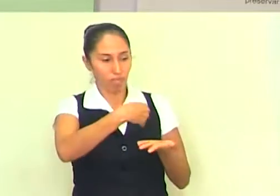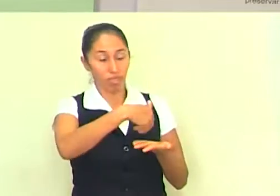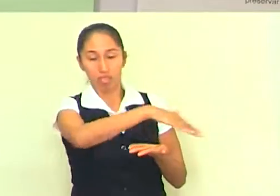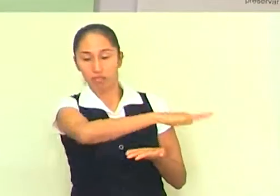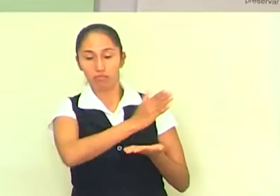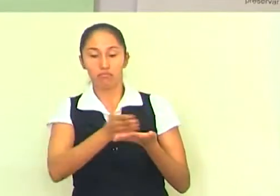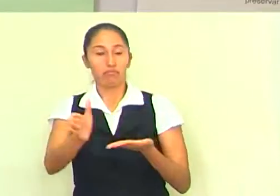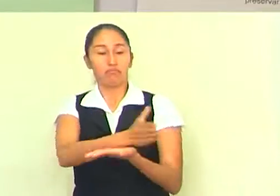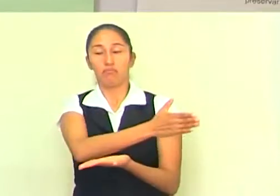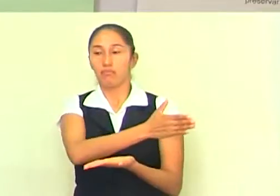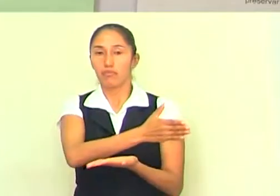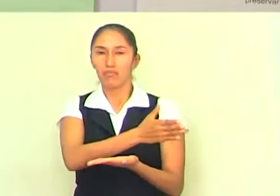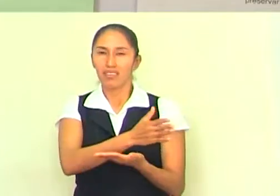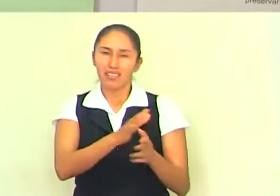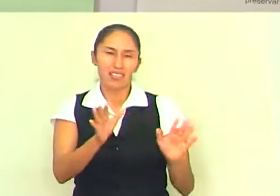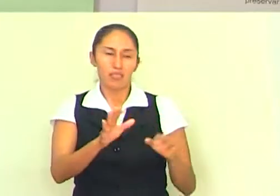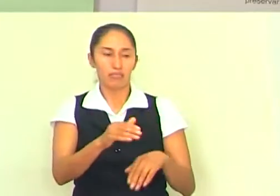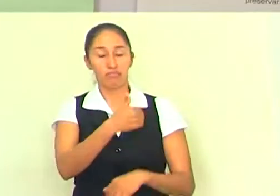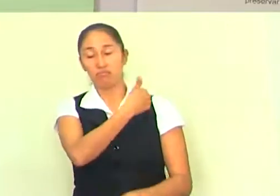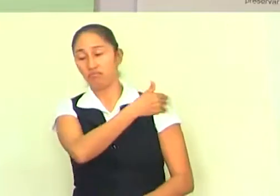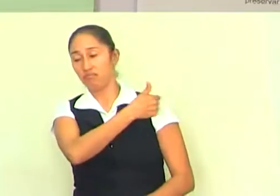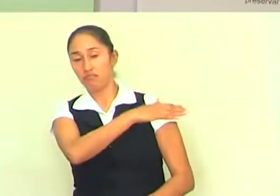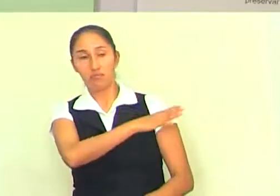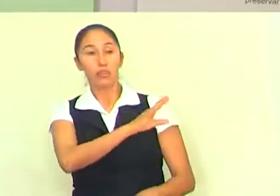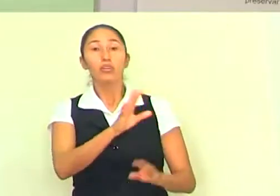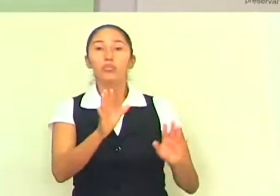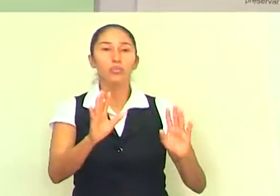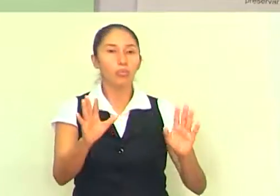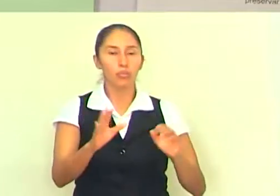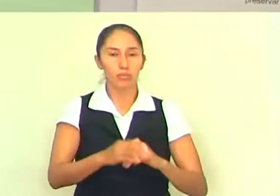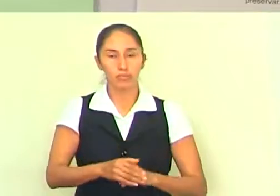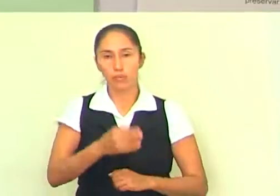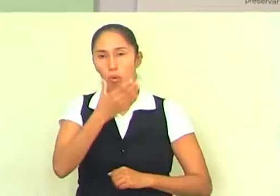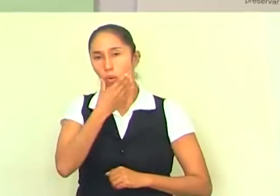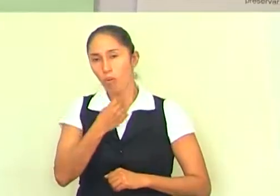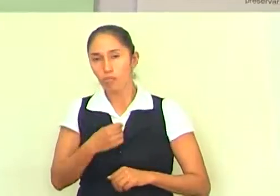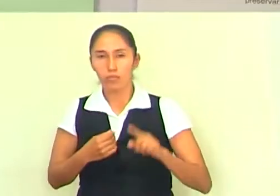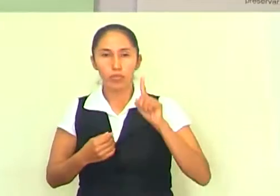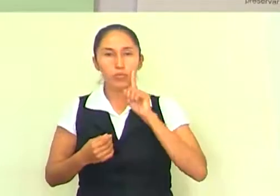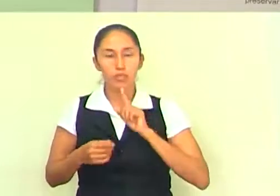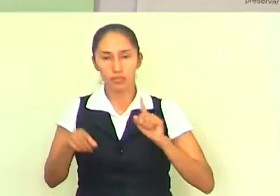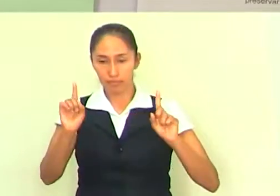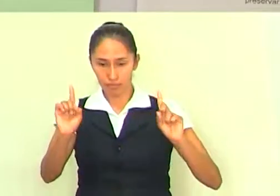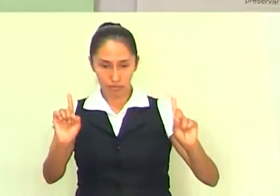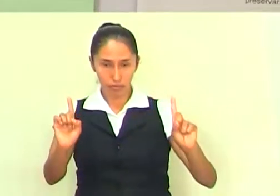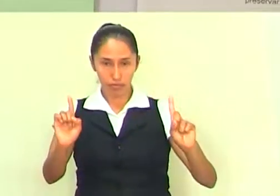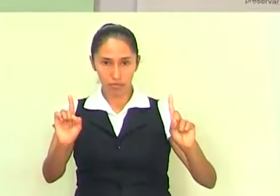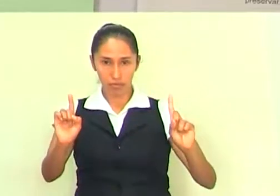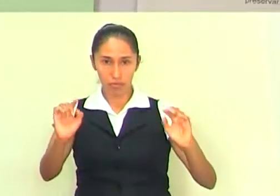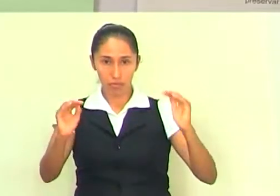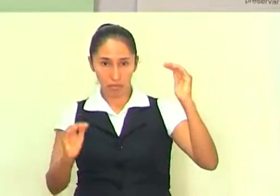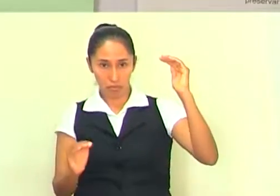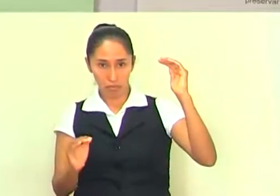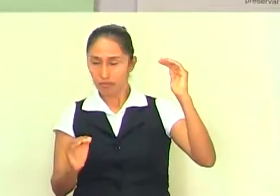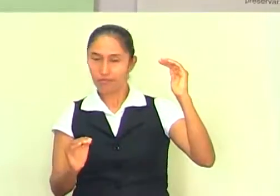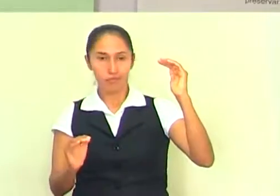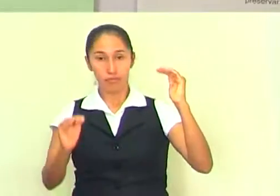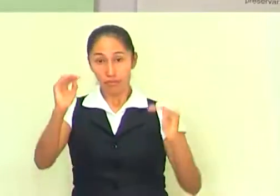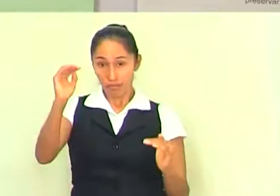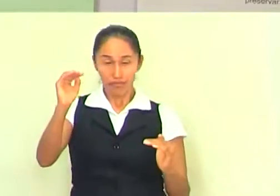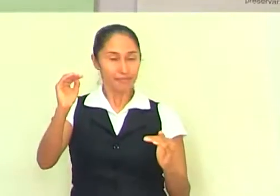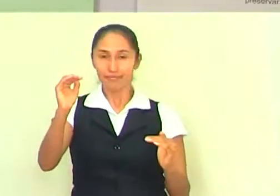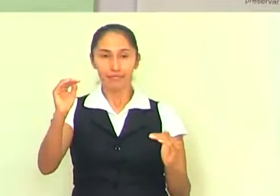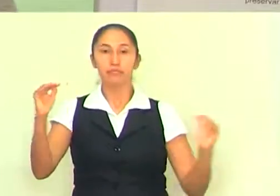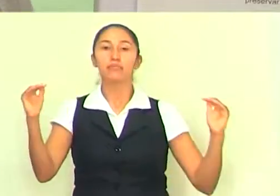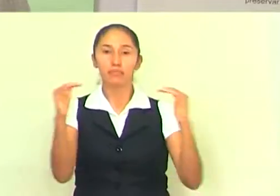Si es hombre o mujer, ni uno es más que otro u otra, sino pues tiene que